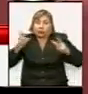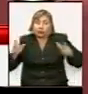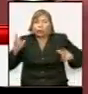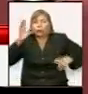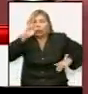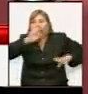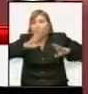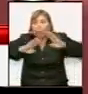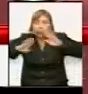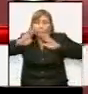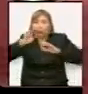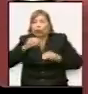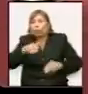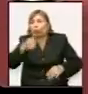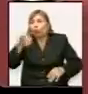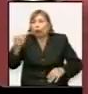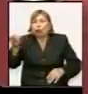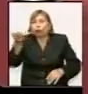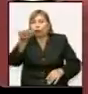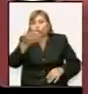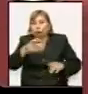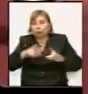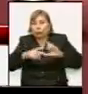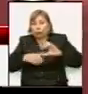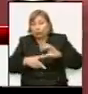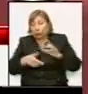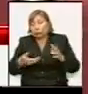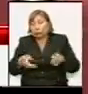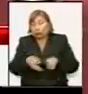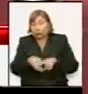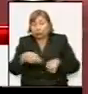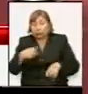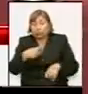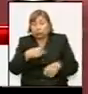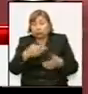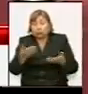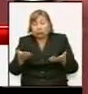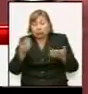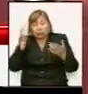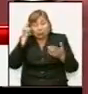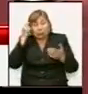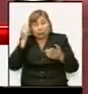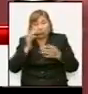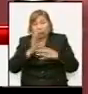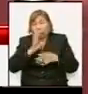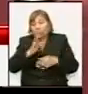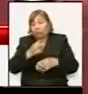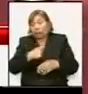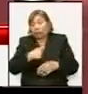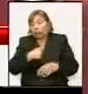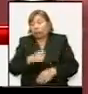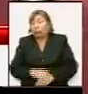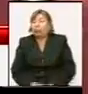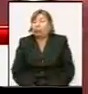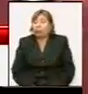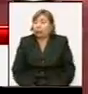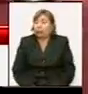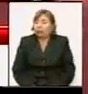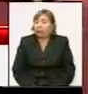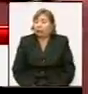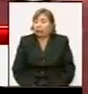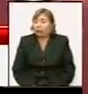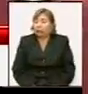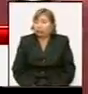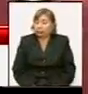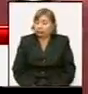también de los otros problemas que suceden en Latinoamérica, presidente, y por eso es mi intervención. Gracias. Muy bien,